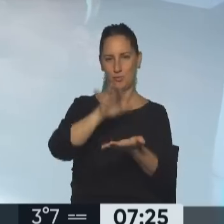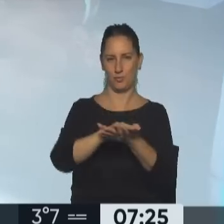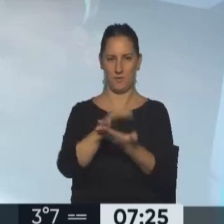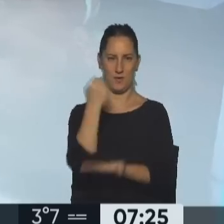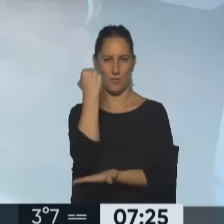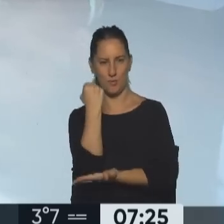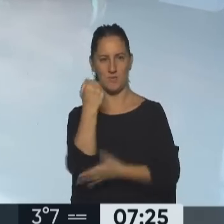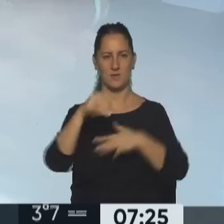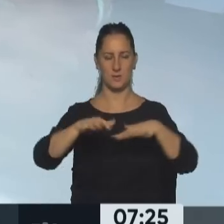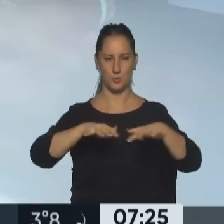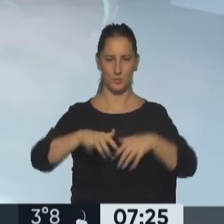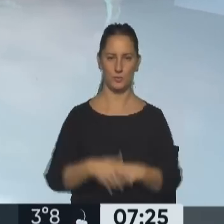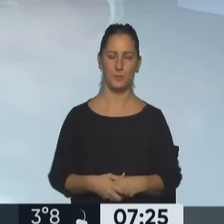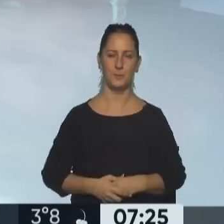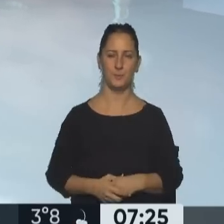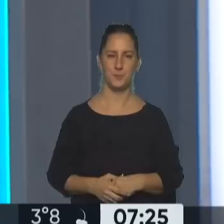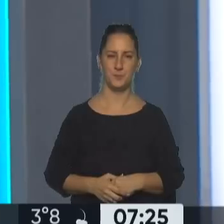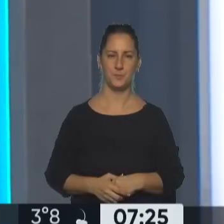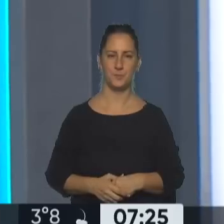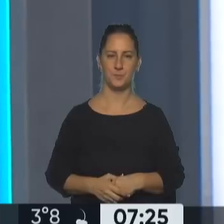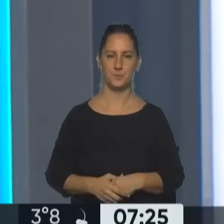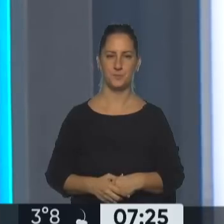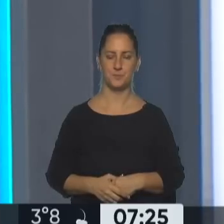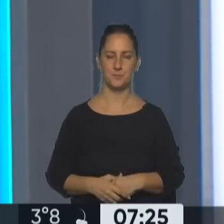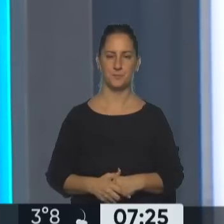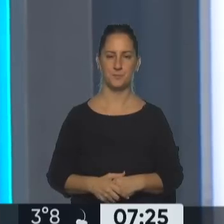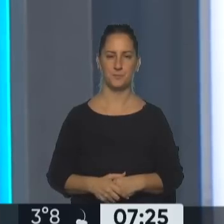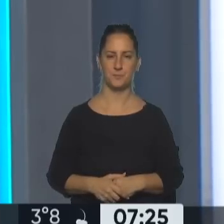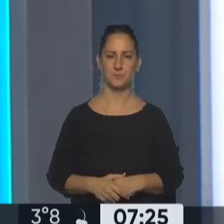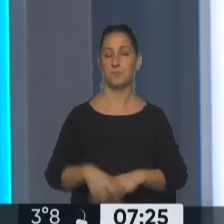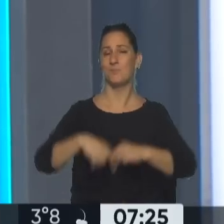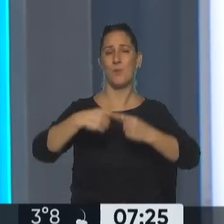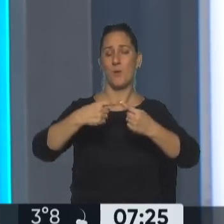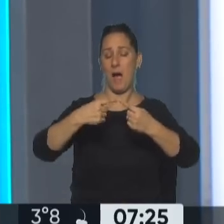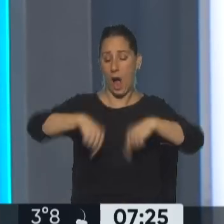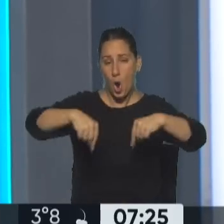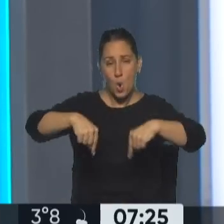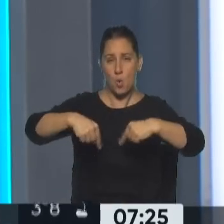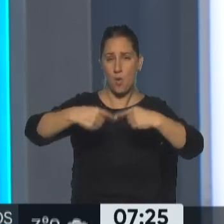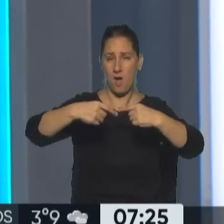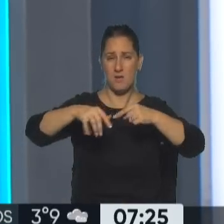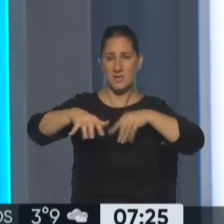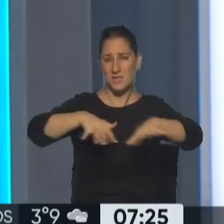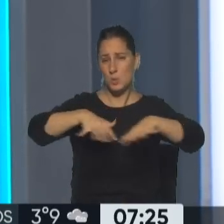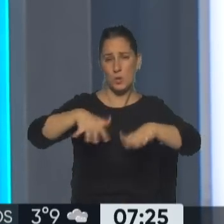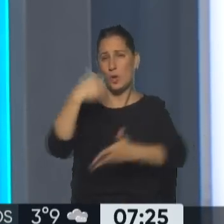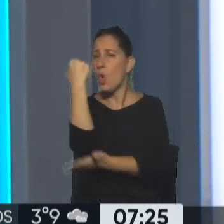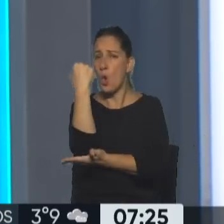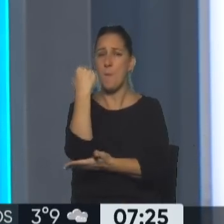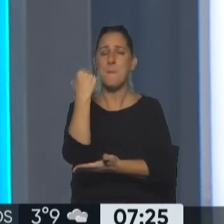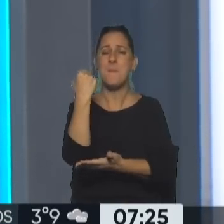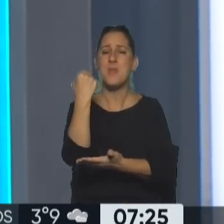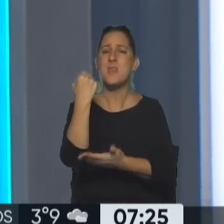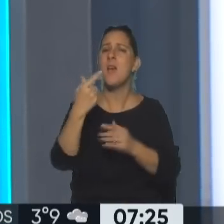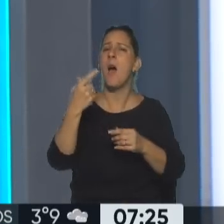para bastante. hacer un libro gordo así. Ujú. Pero muchas de las cuestiones que estamos viviendo, que se viven normalmente en economía, tienen